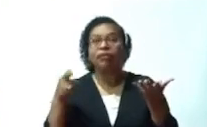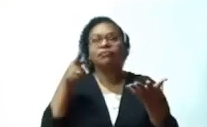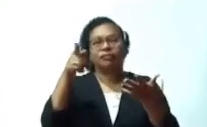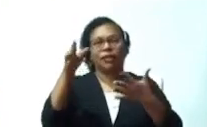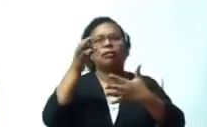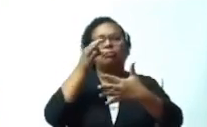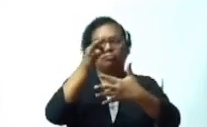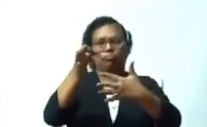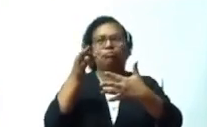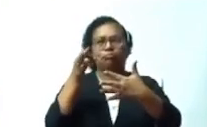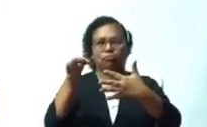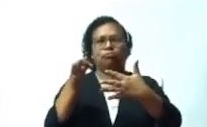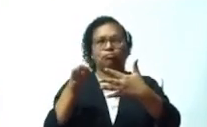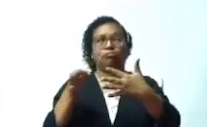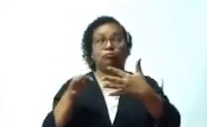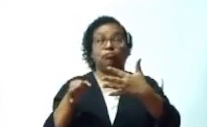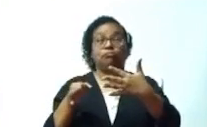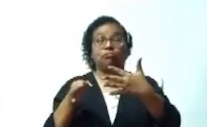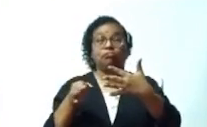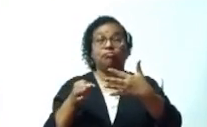Si yo fuera